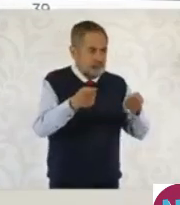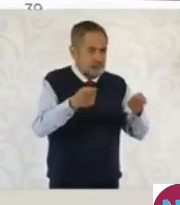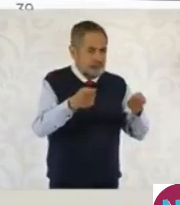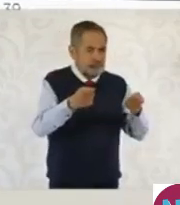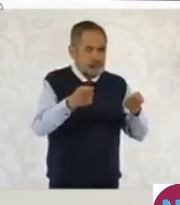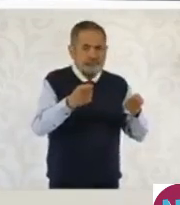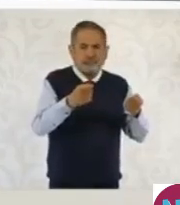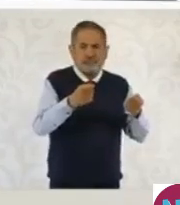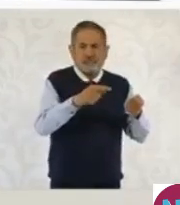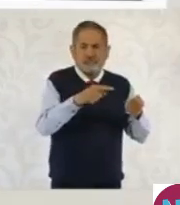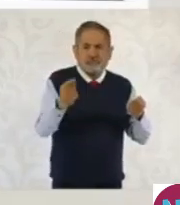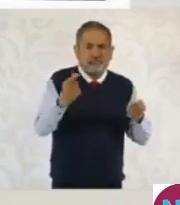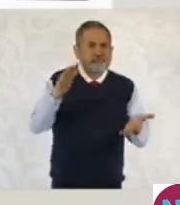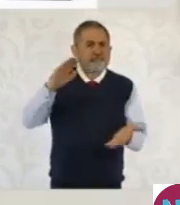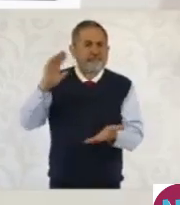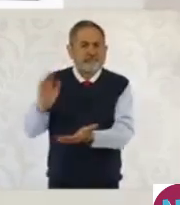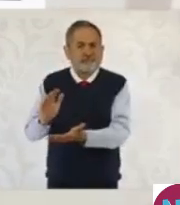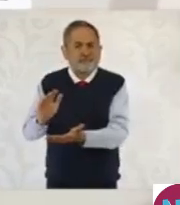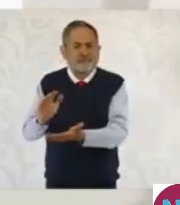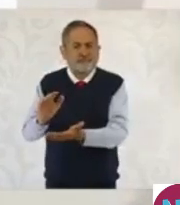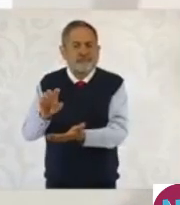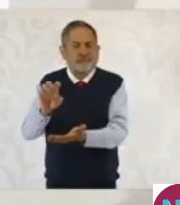va a gobernar el